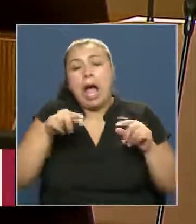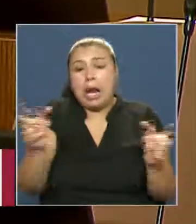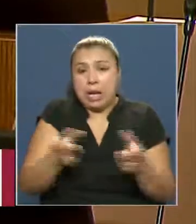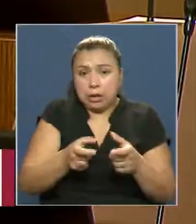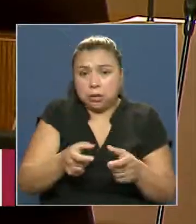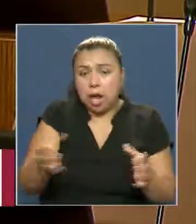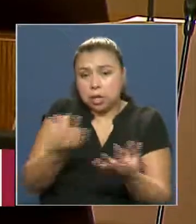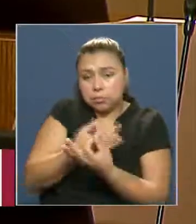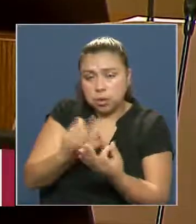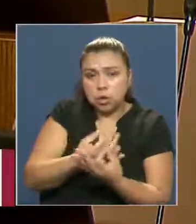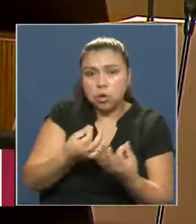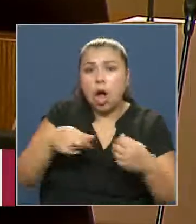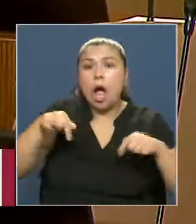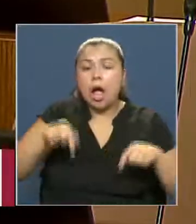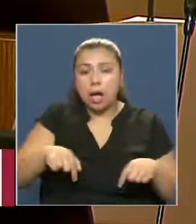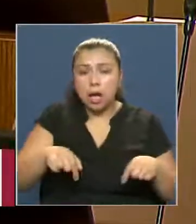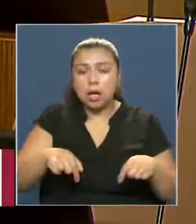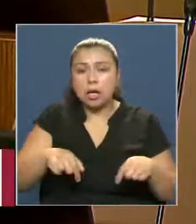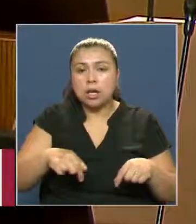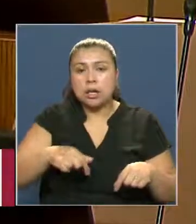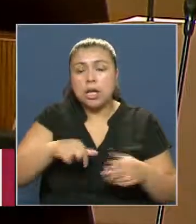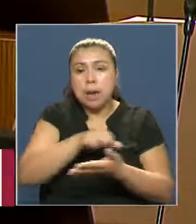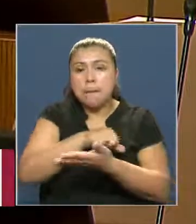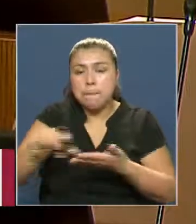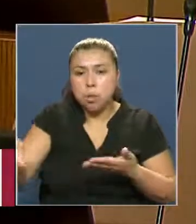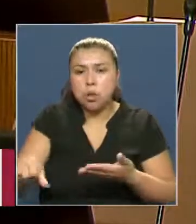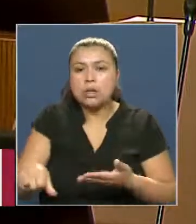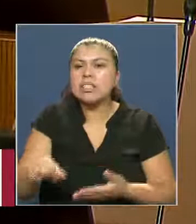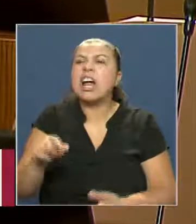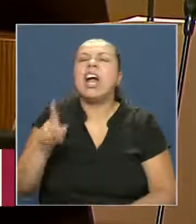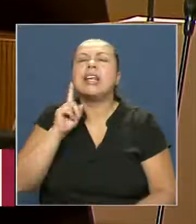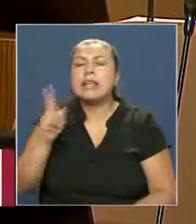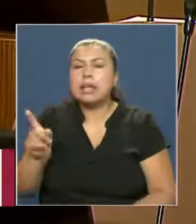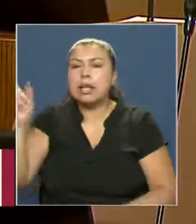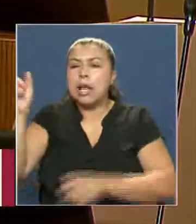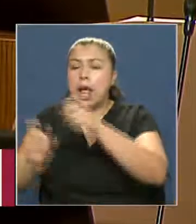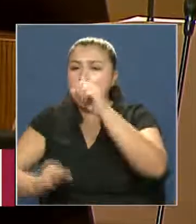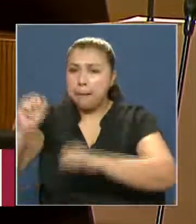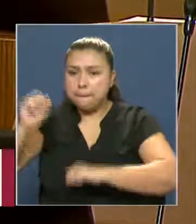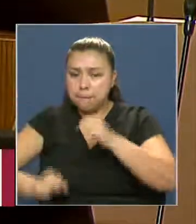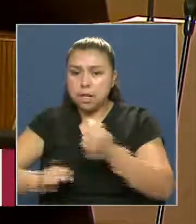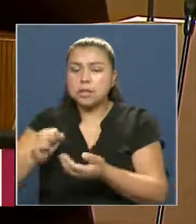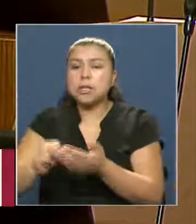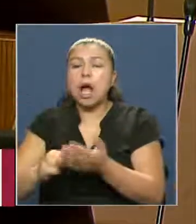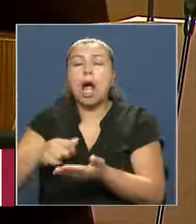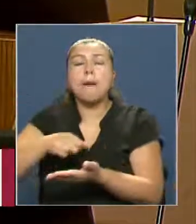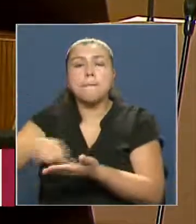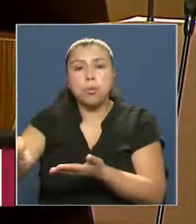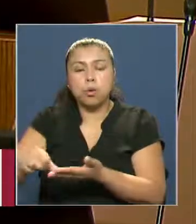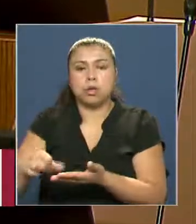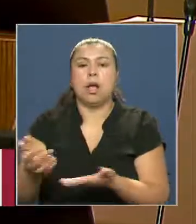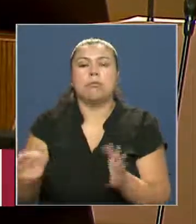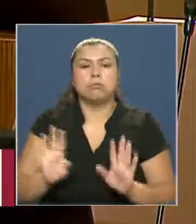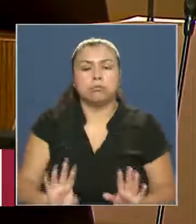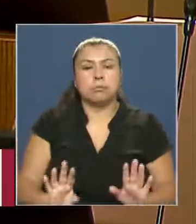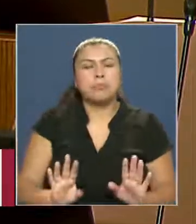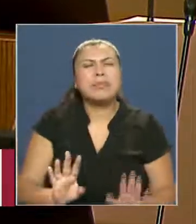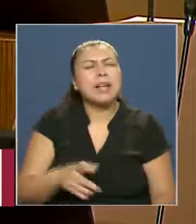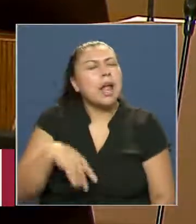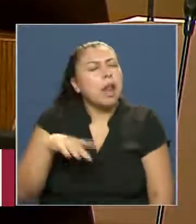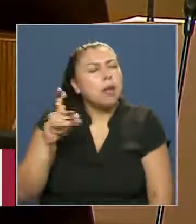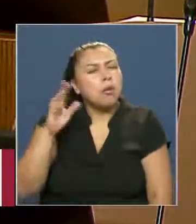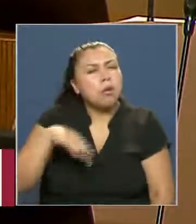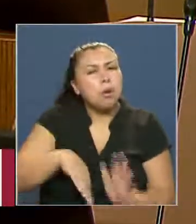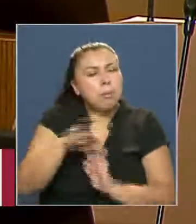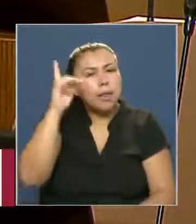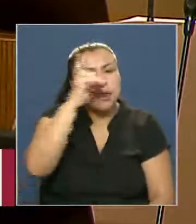o se pretende es aplicar una multa a quien realiza un alza de precios. Y esto lo ve la comunidad toda, pero lo que es tanto más complejo